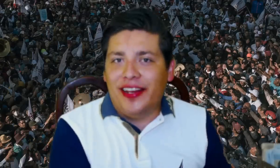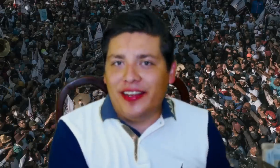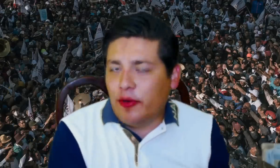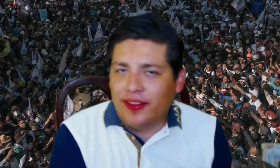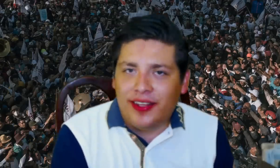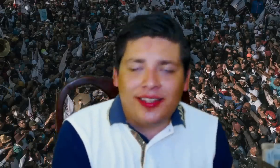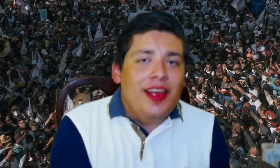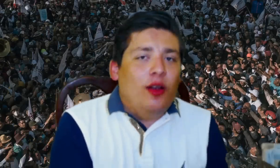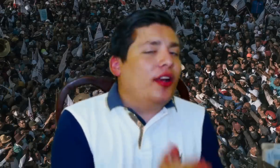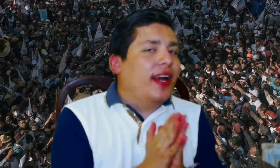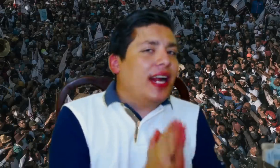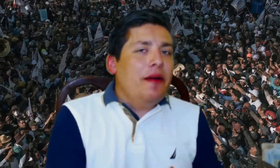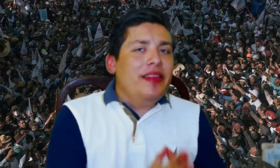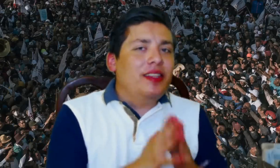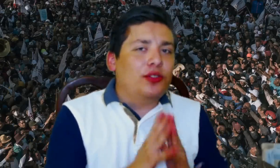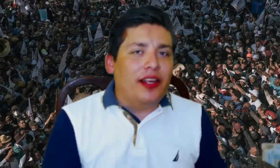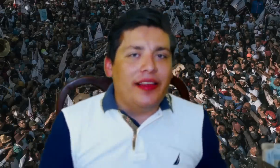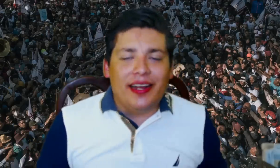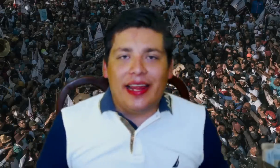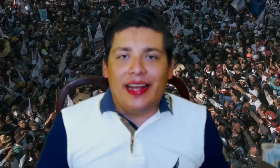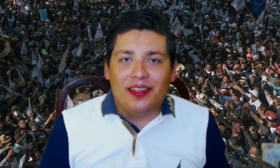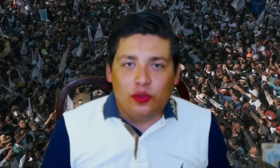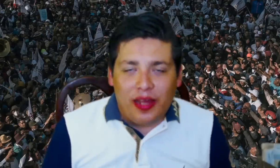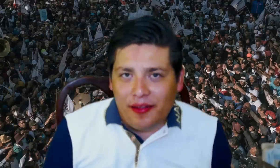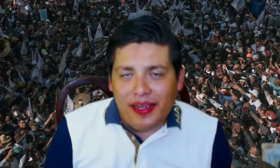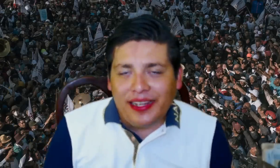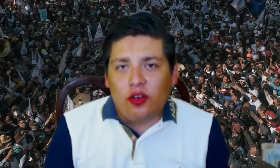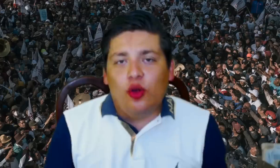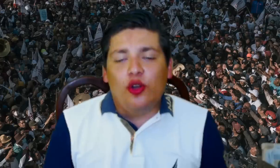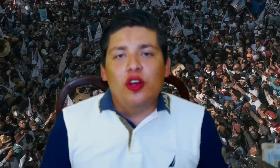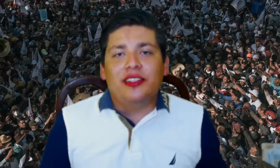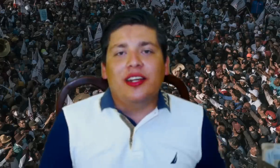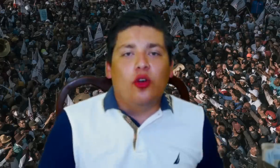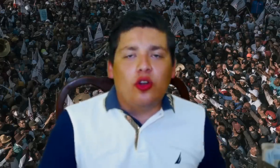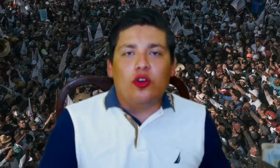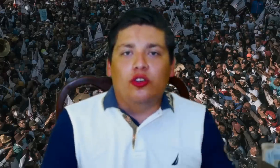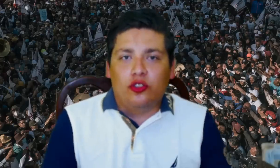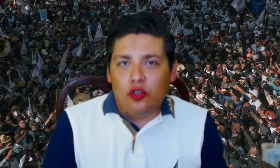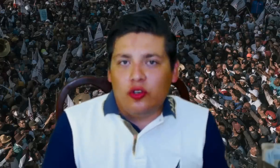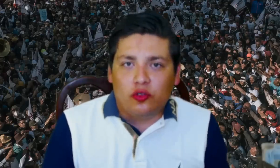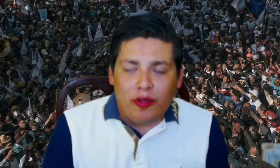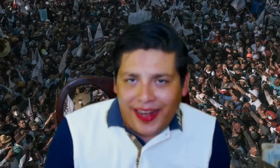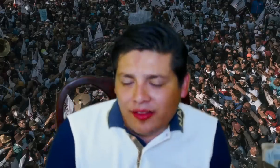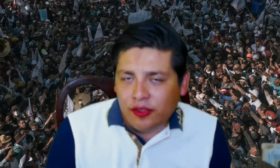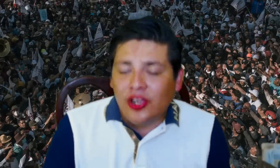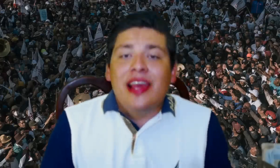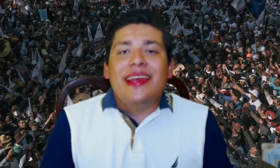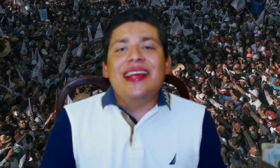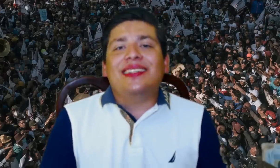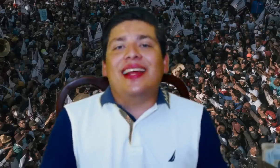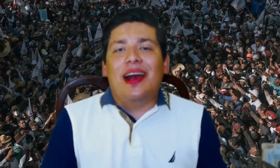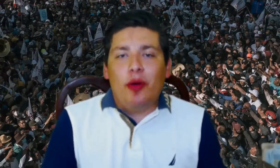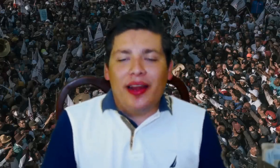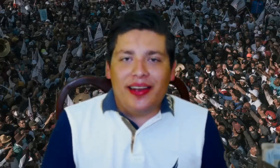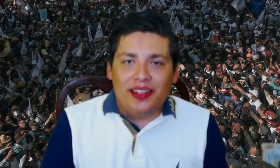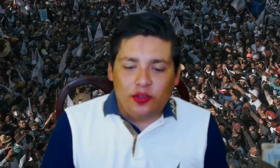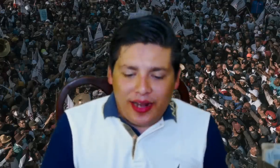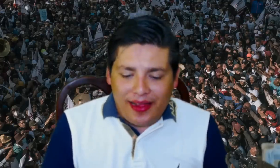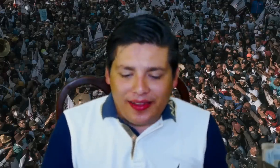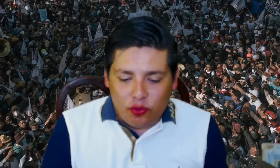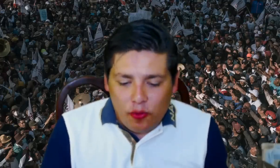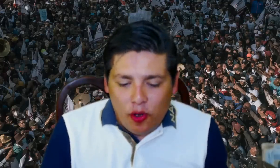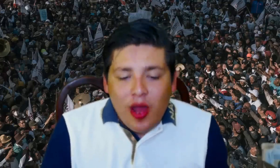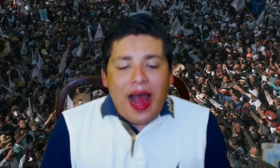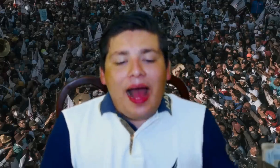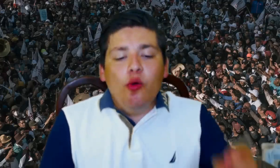los delincuentes. Lo que acaba de suceder en la Ciudad de México nos dejó con los ojos cuadrados. Y es que la Guardia